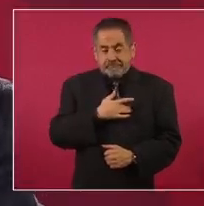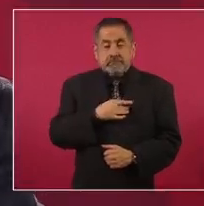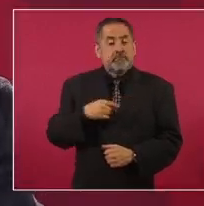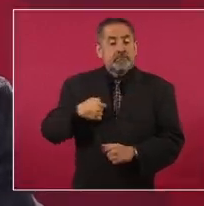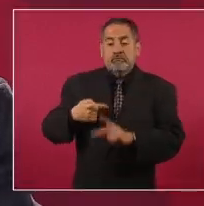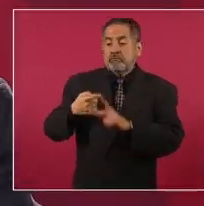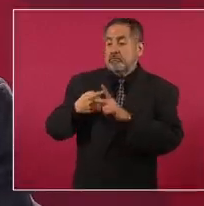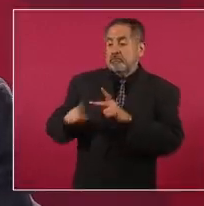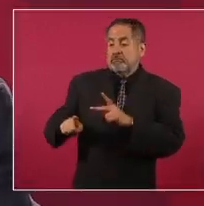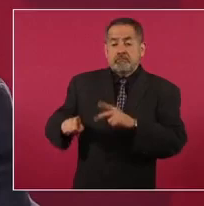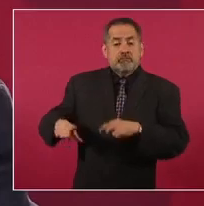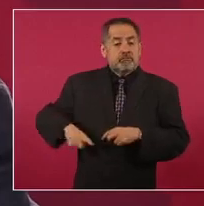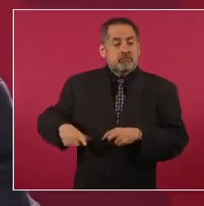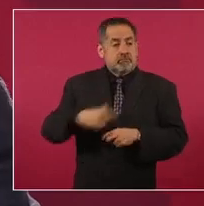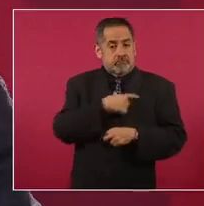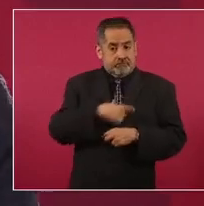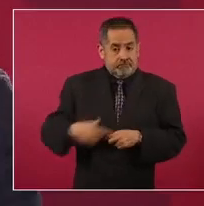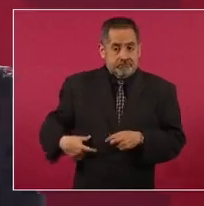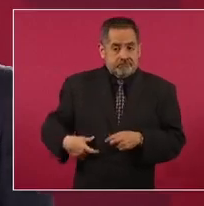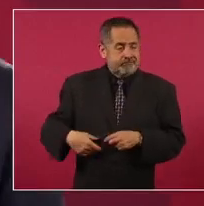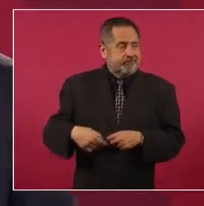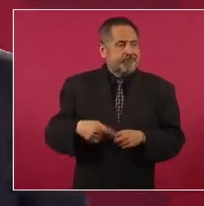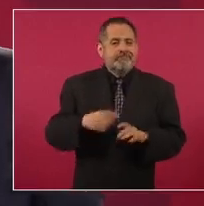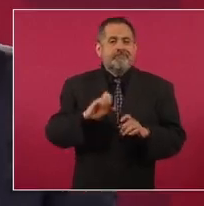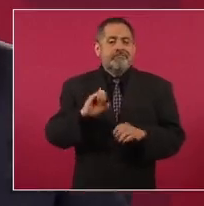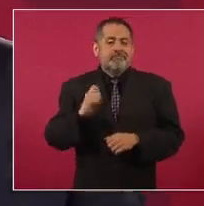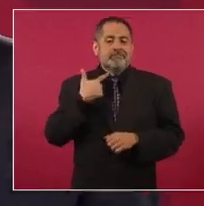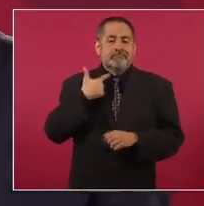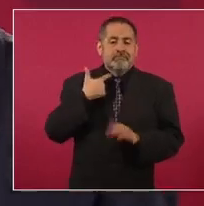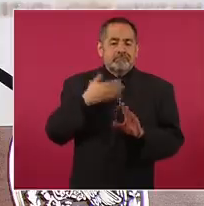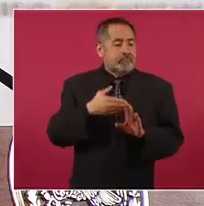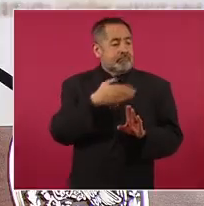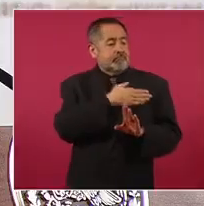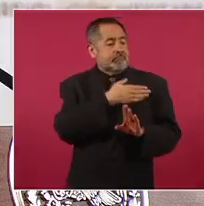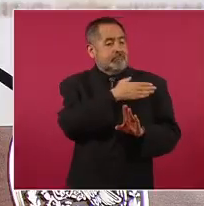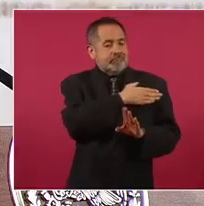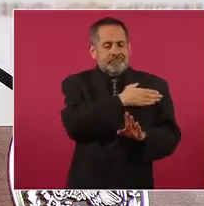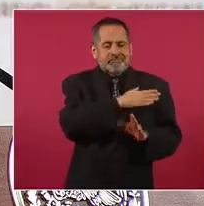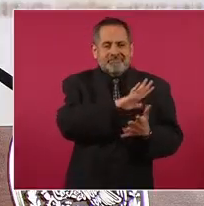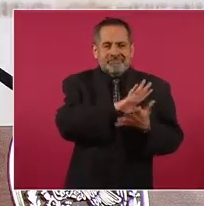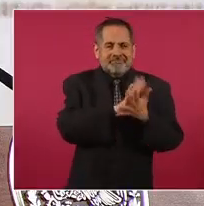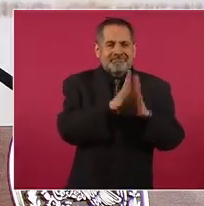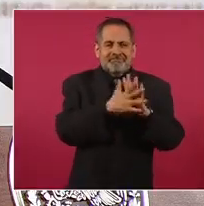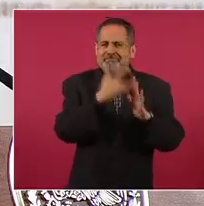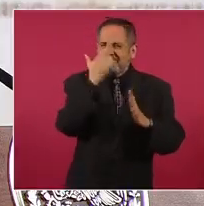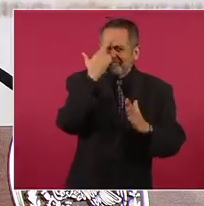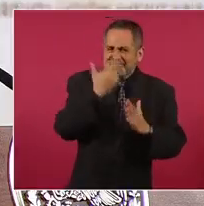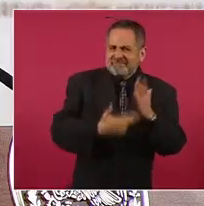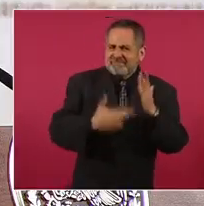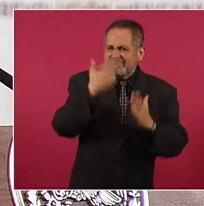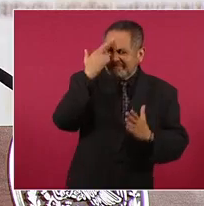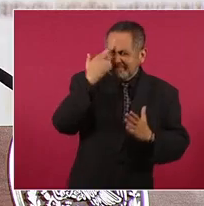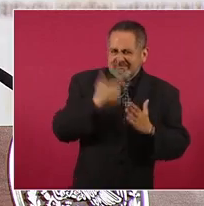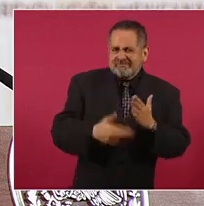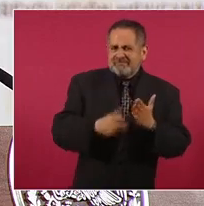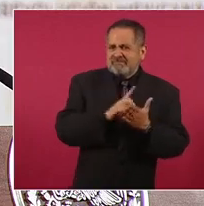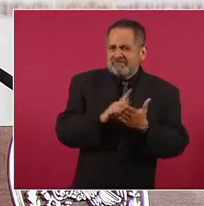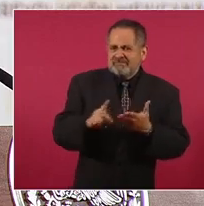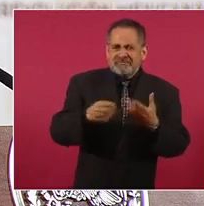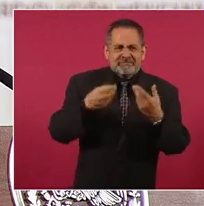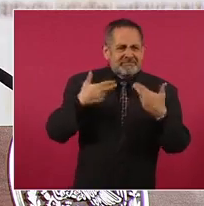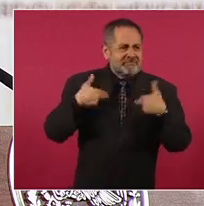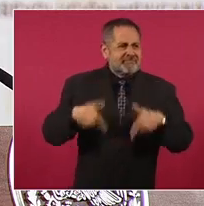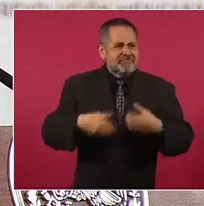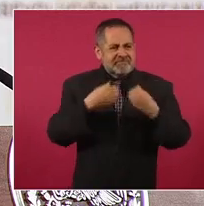gobierno, derivado de la guerra contra el narcotráfico y las violaciones sistemáticas a los derechos humanos que